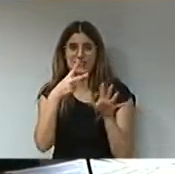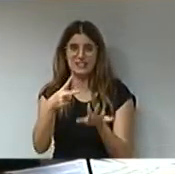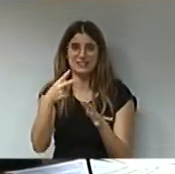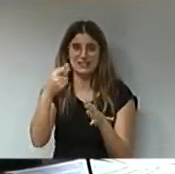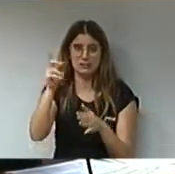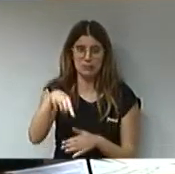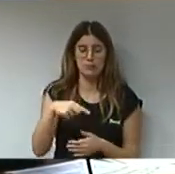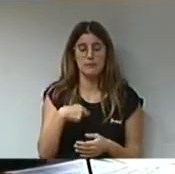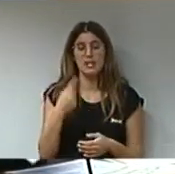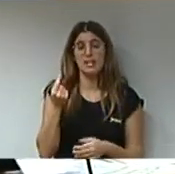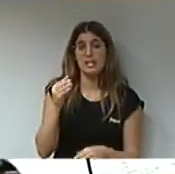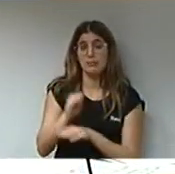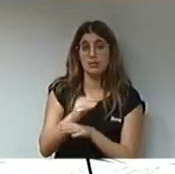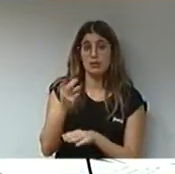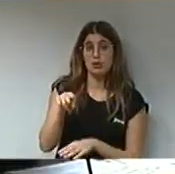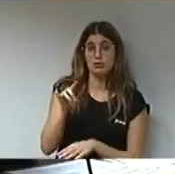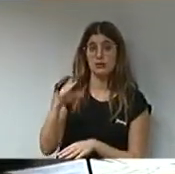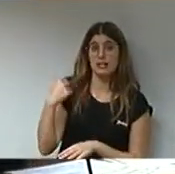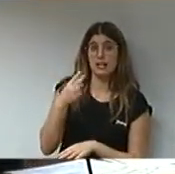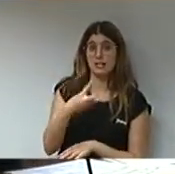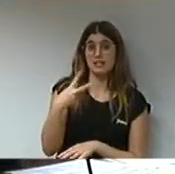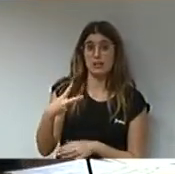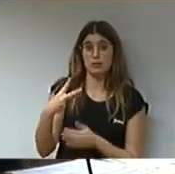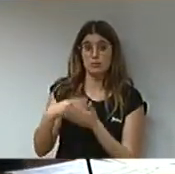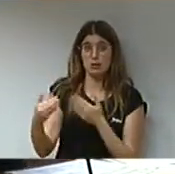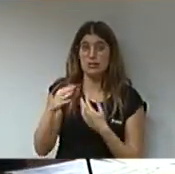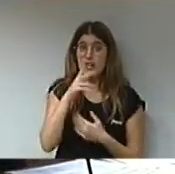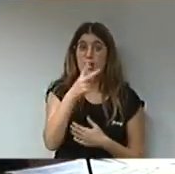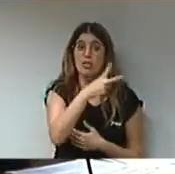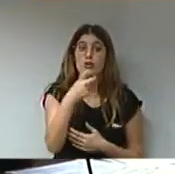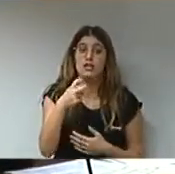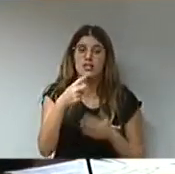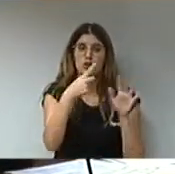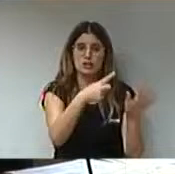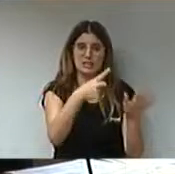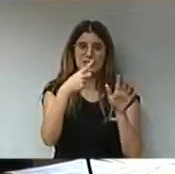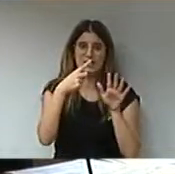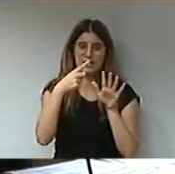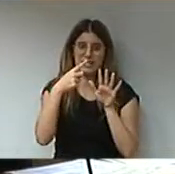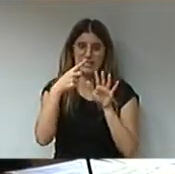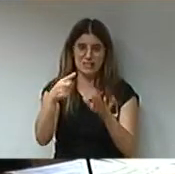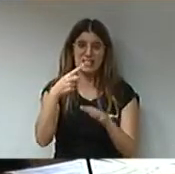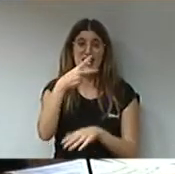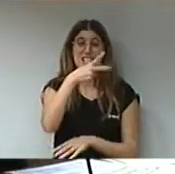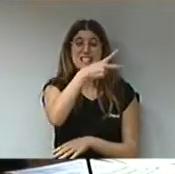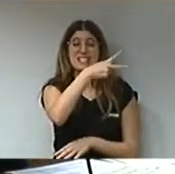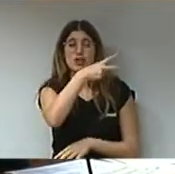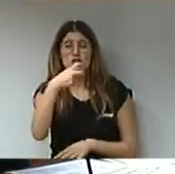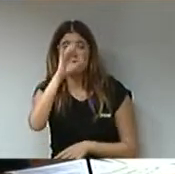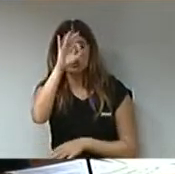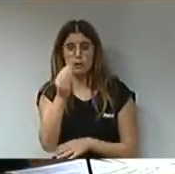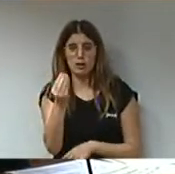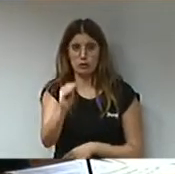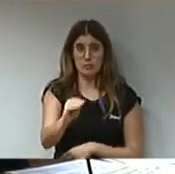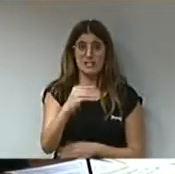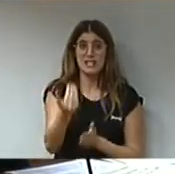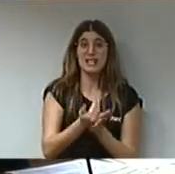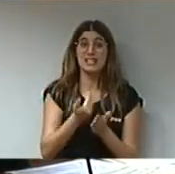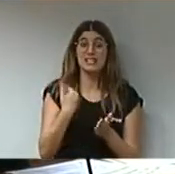76.846. Inversión, 2015, 32 millones, ahora 276, 760% más. Ingreso mínimo